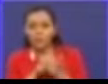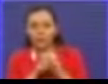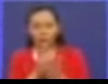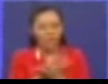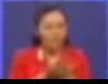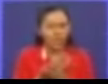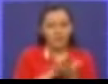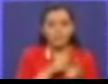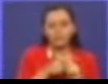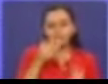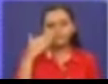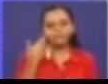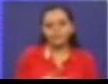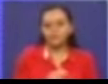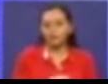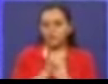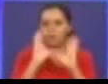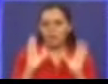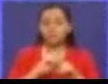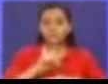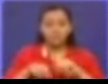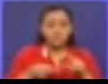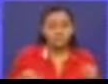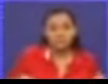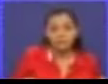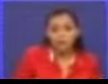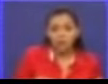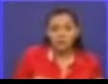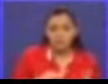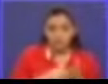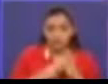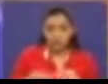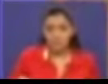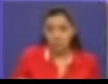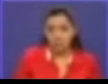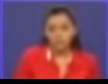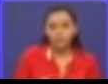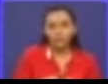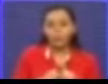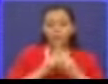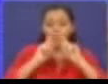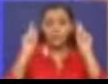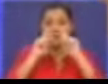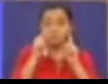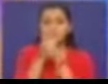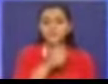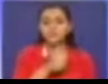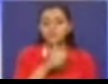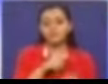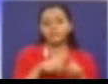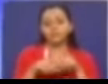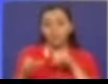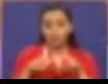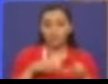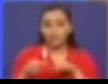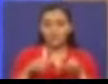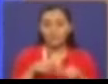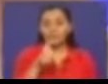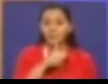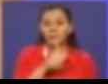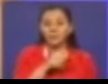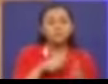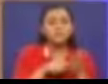refiero? Esto no es gasto. O sea, en una empresa privada, en contabilidad privada,